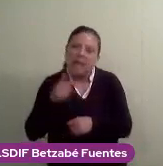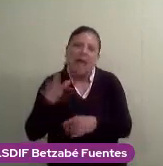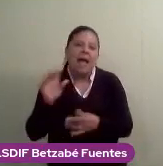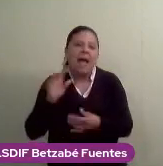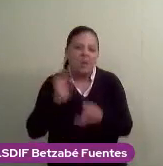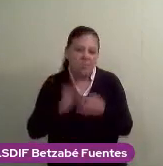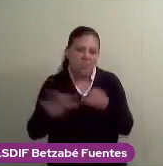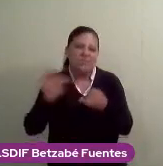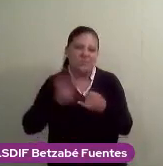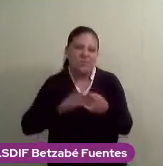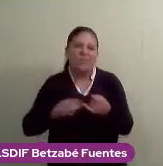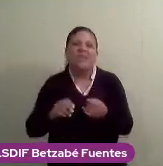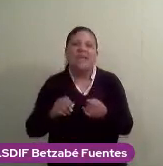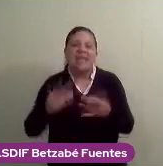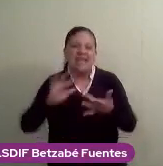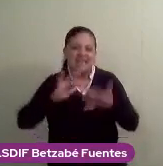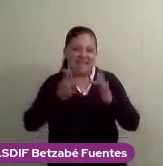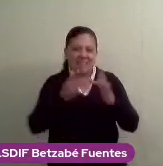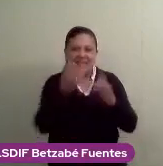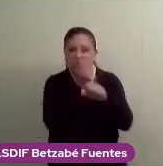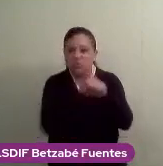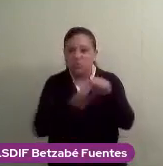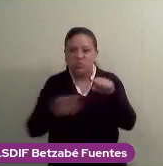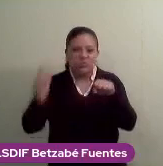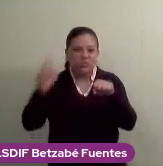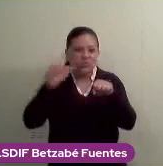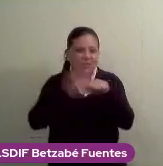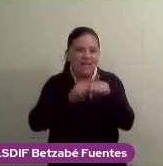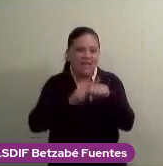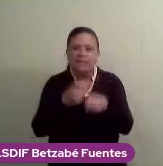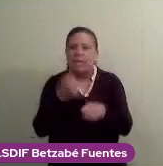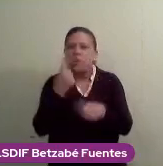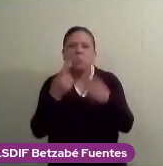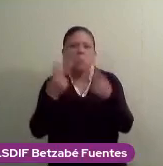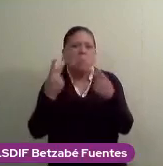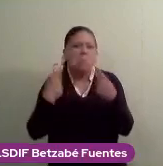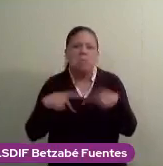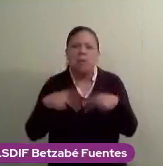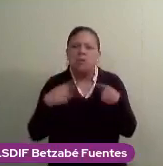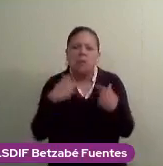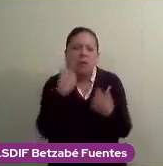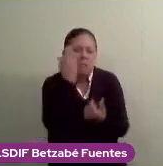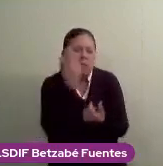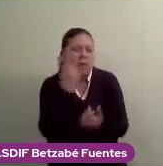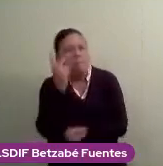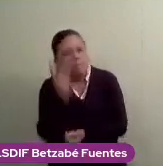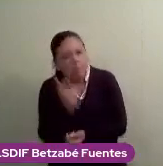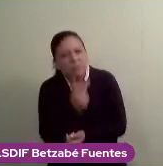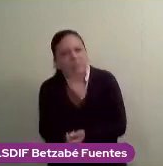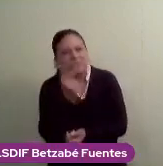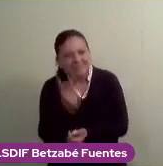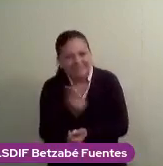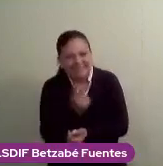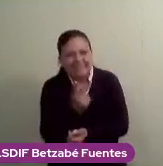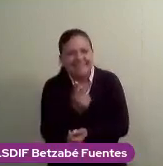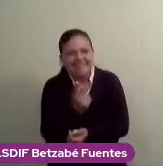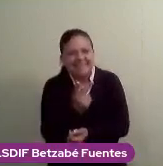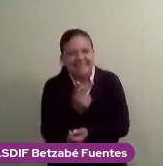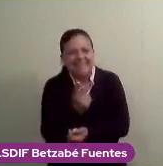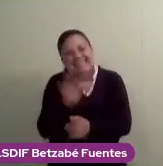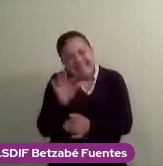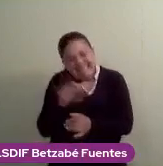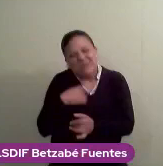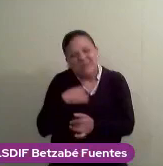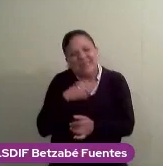redes sociales, por si alguien quiere a veces hago preguntas, a veces, bueno, más bien les respondo a las